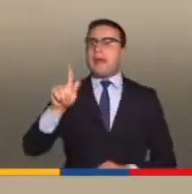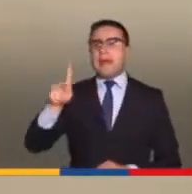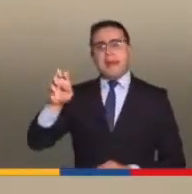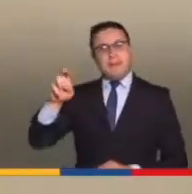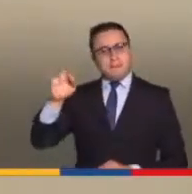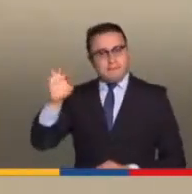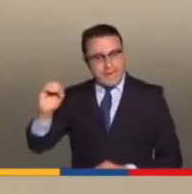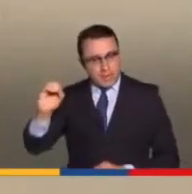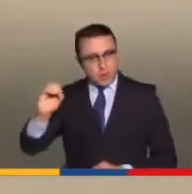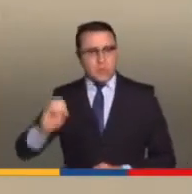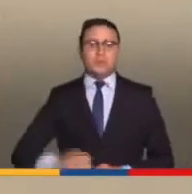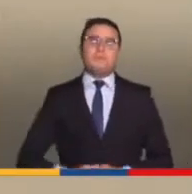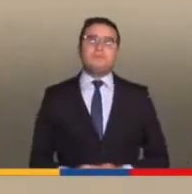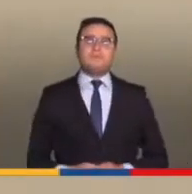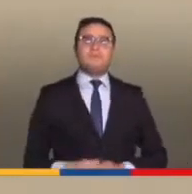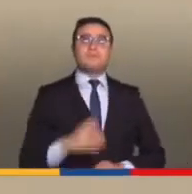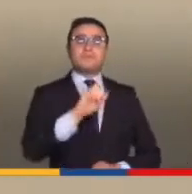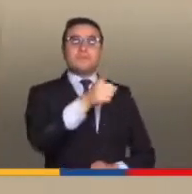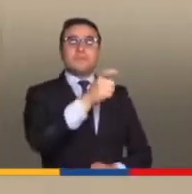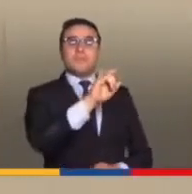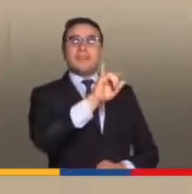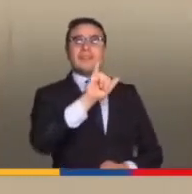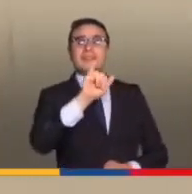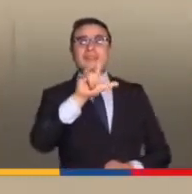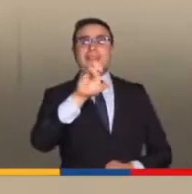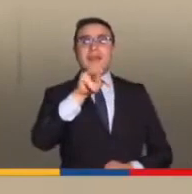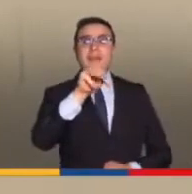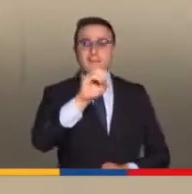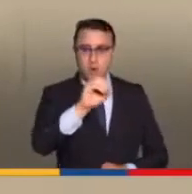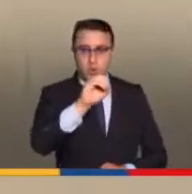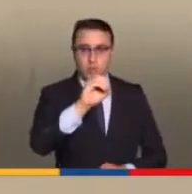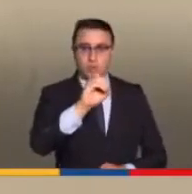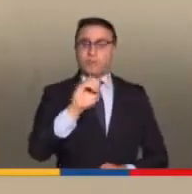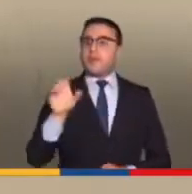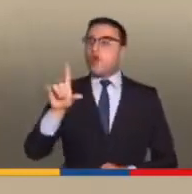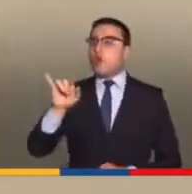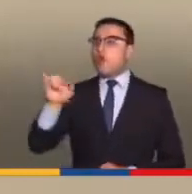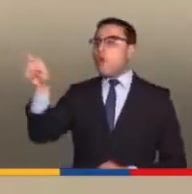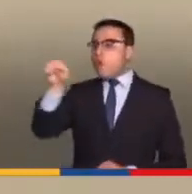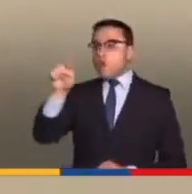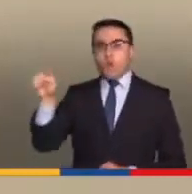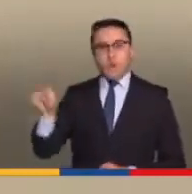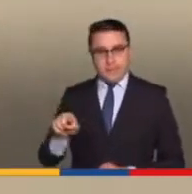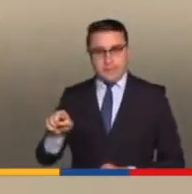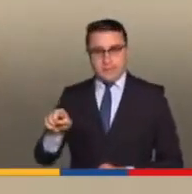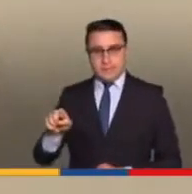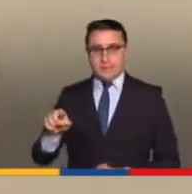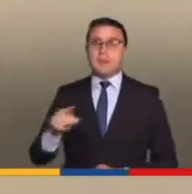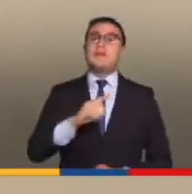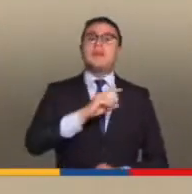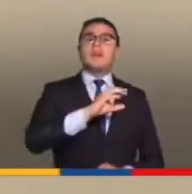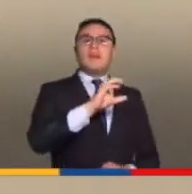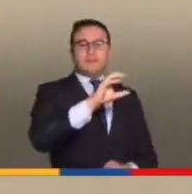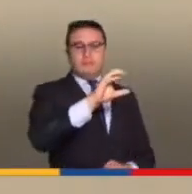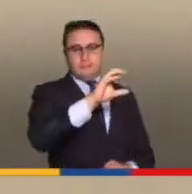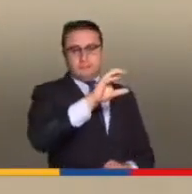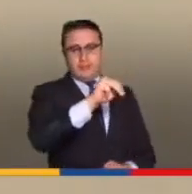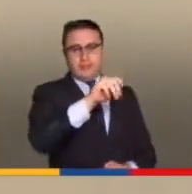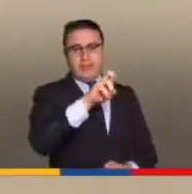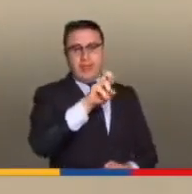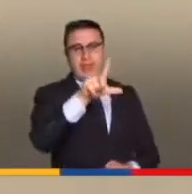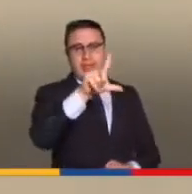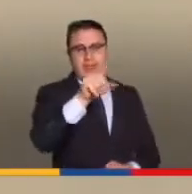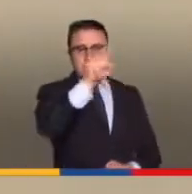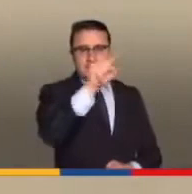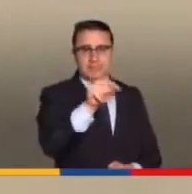Correa, Guillermo Andrés Mendoza Pozo, Luis Modesto Munera Posada,